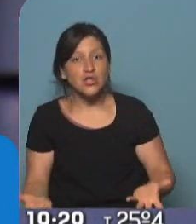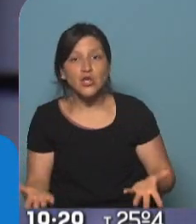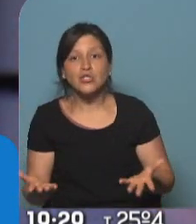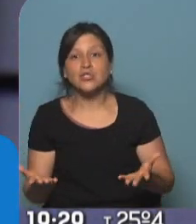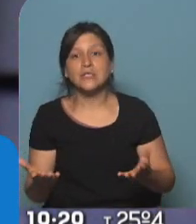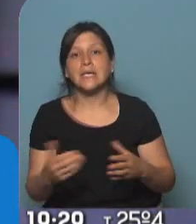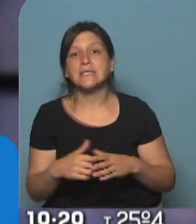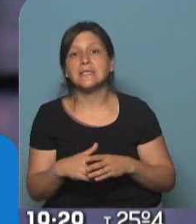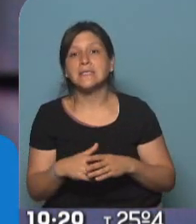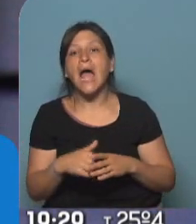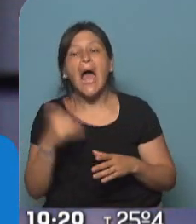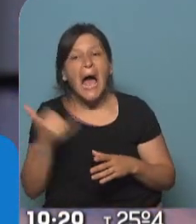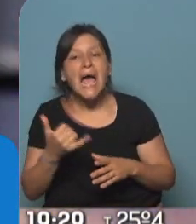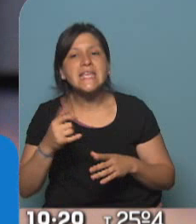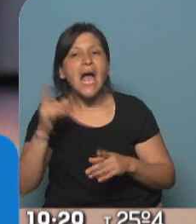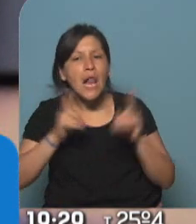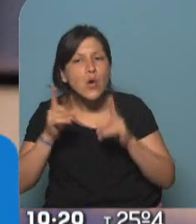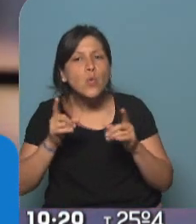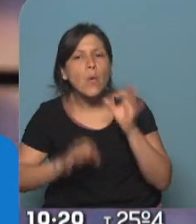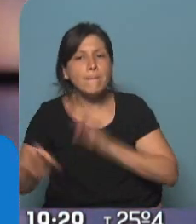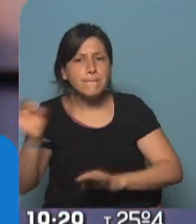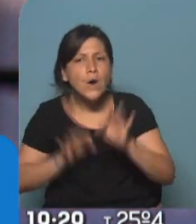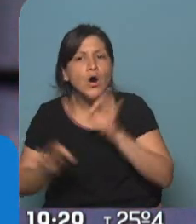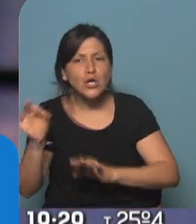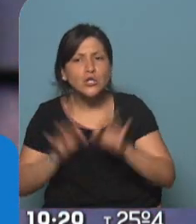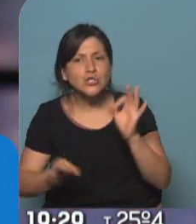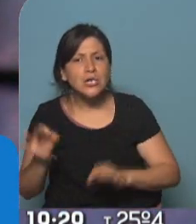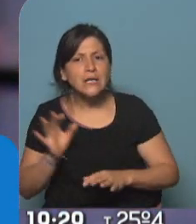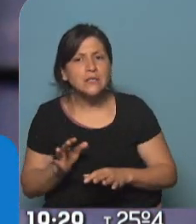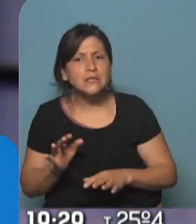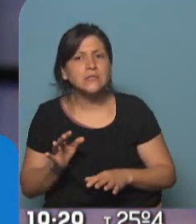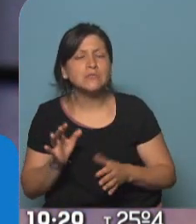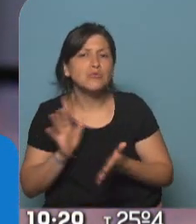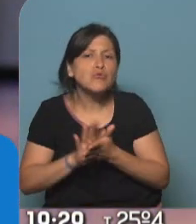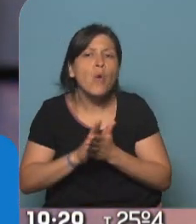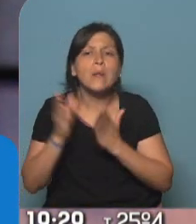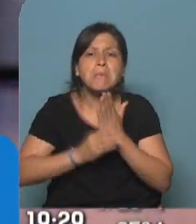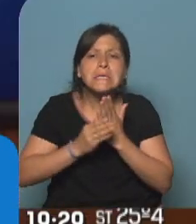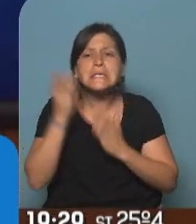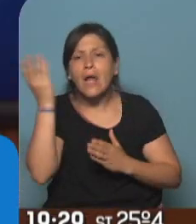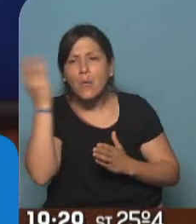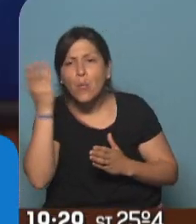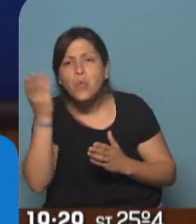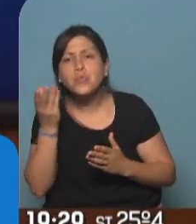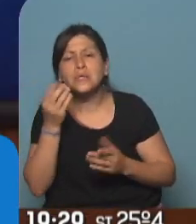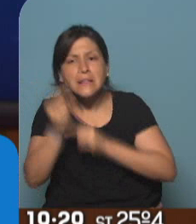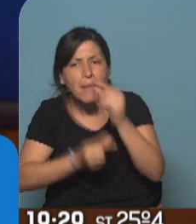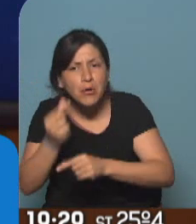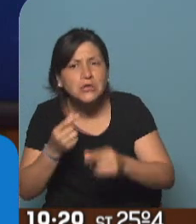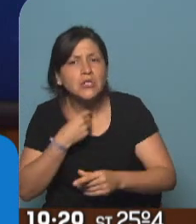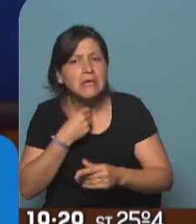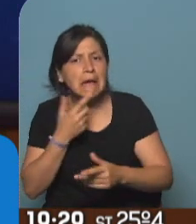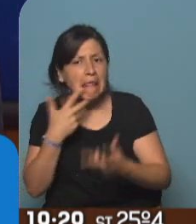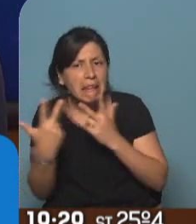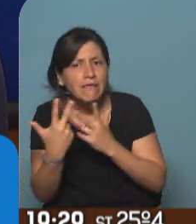sea a nivel nacional hay algún proyecto concreto que usted sepa y que patricia o que se lo esté manifestando bueno como para que sea nacional justamente